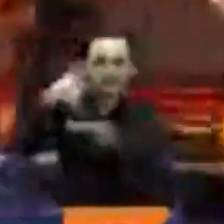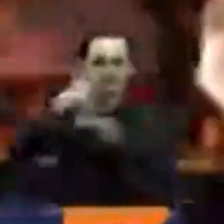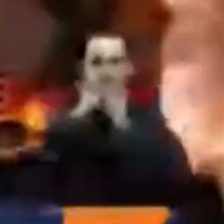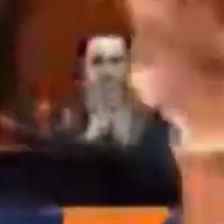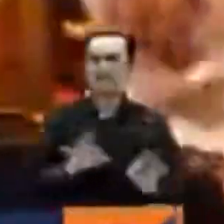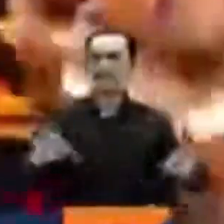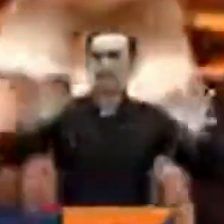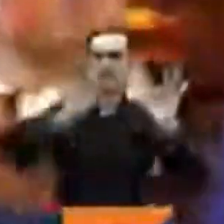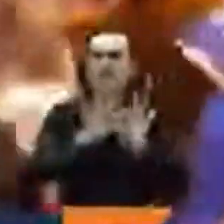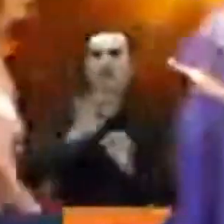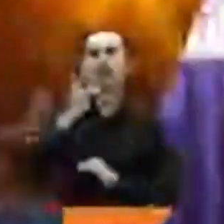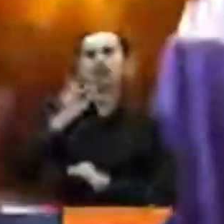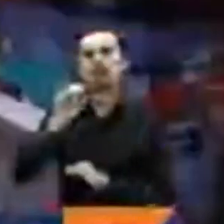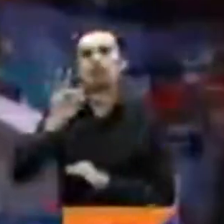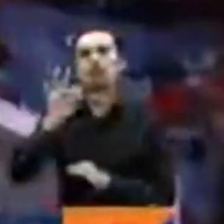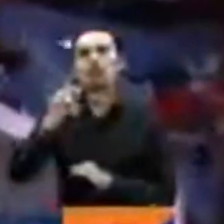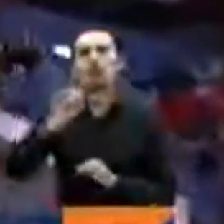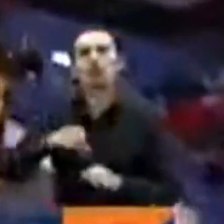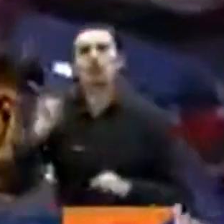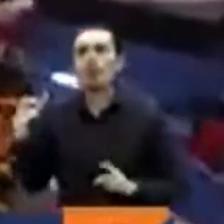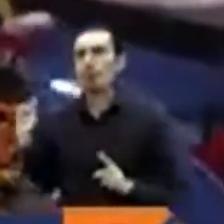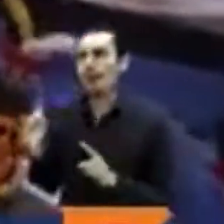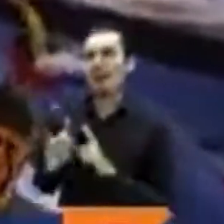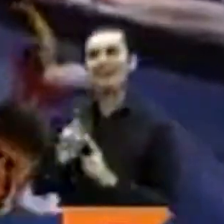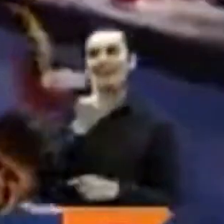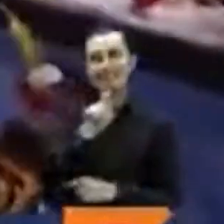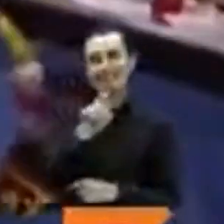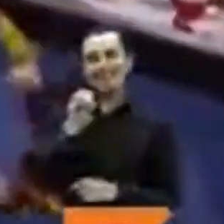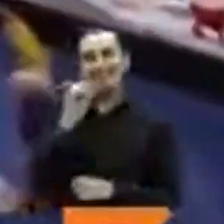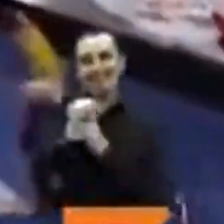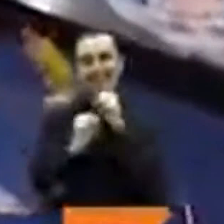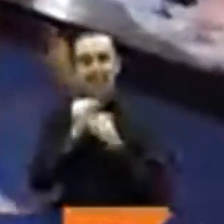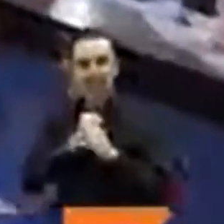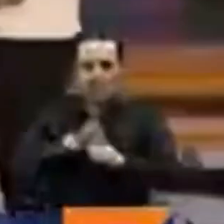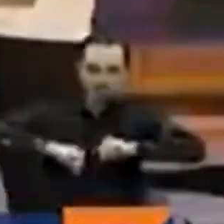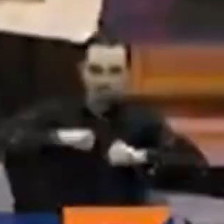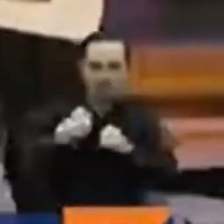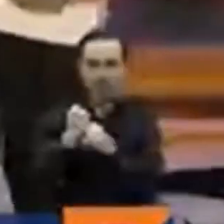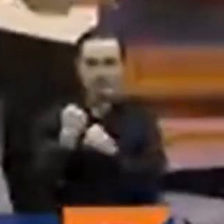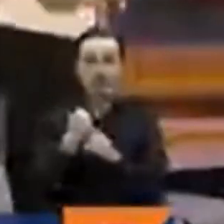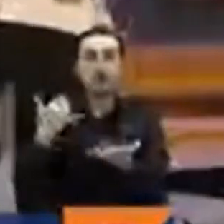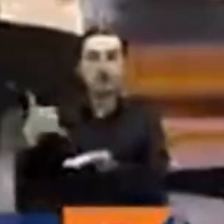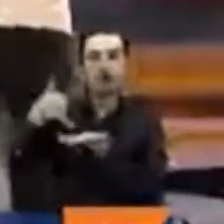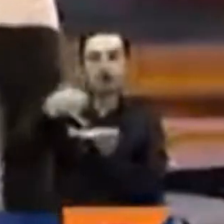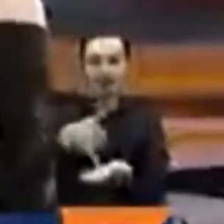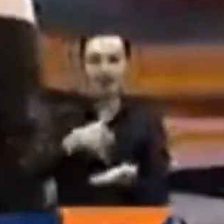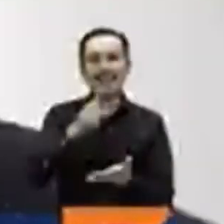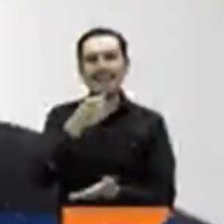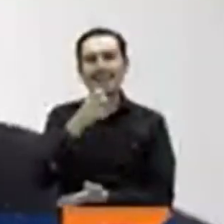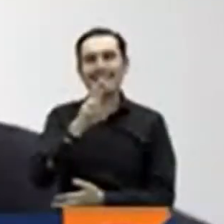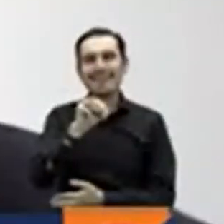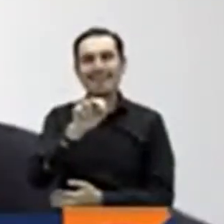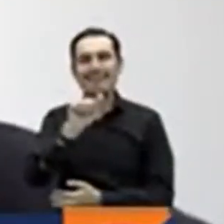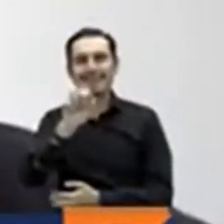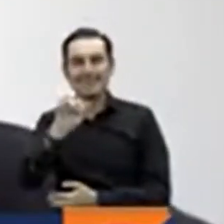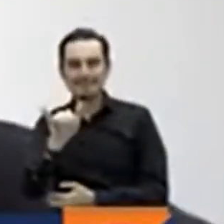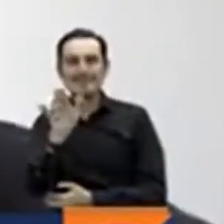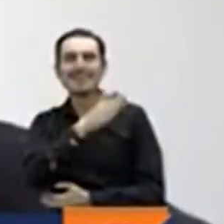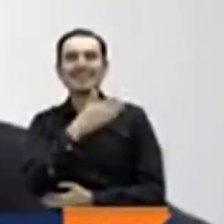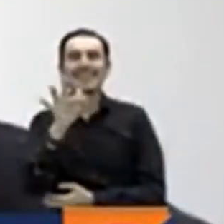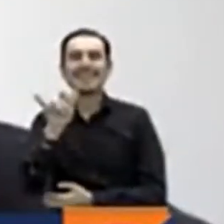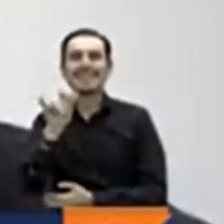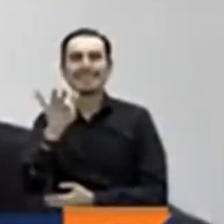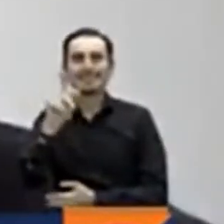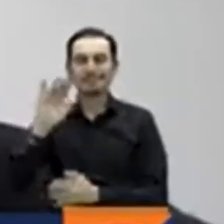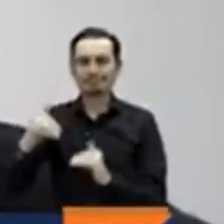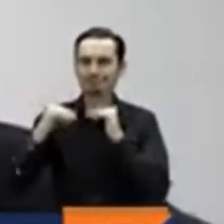importantes logrados por Totola Momposina en sus 60 años de vida artística, el Grammy Latino a la excelencia musical. El legado